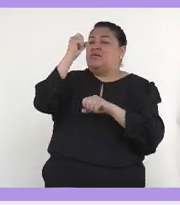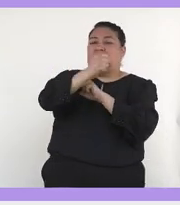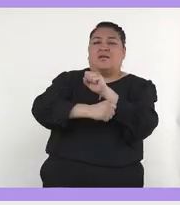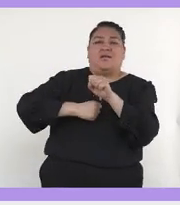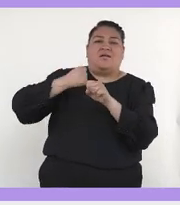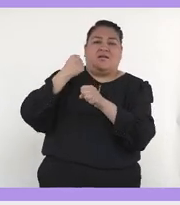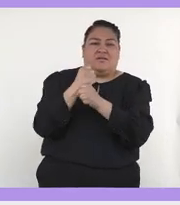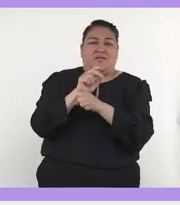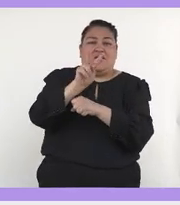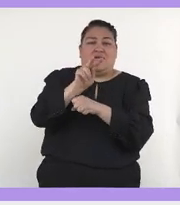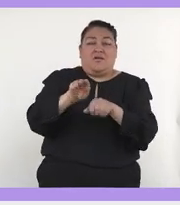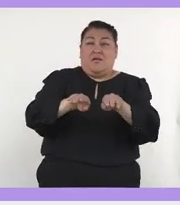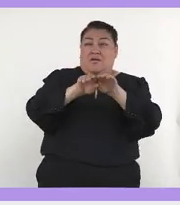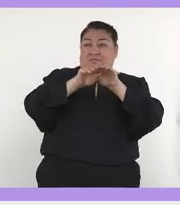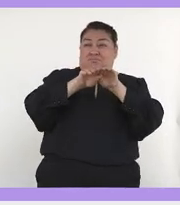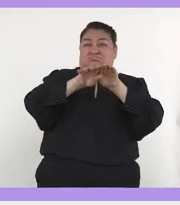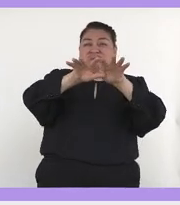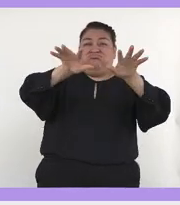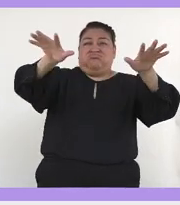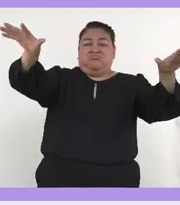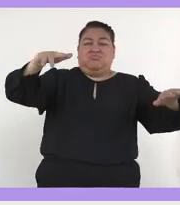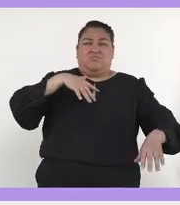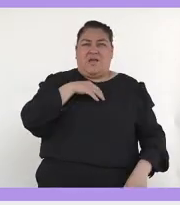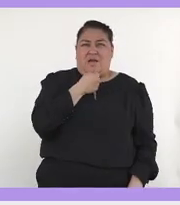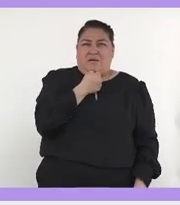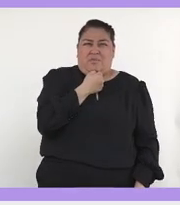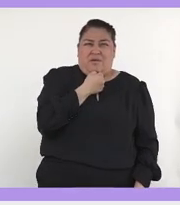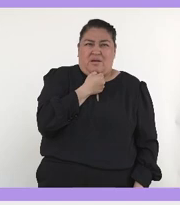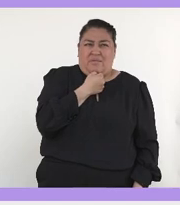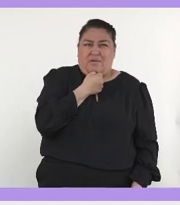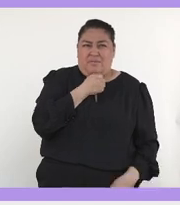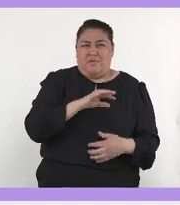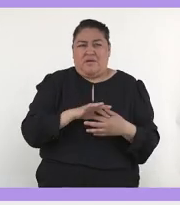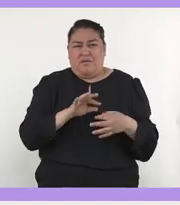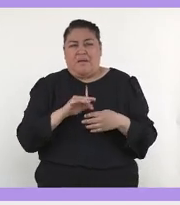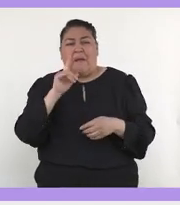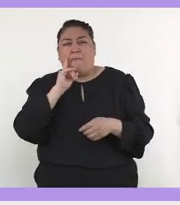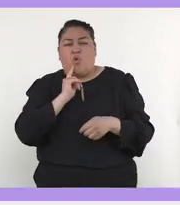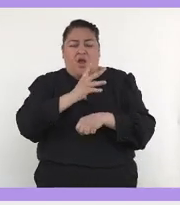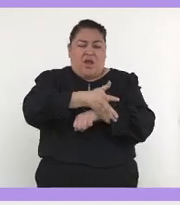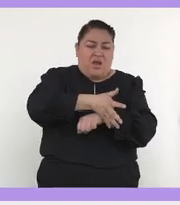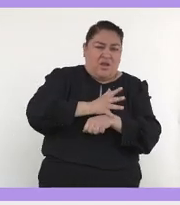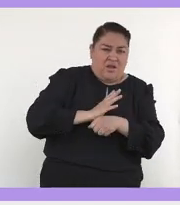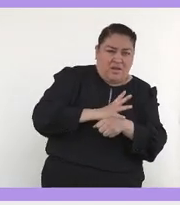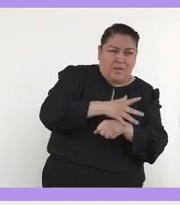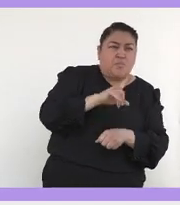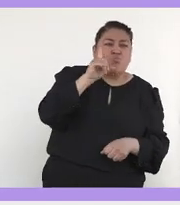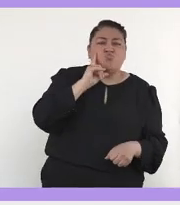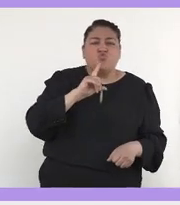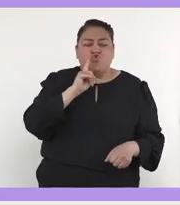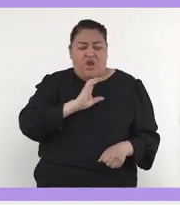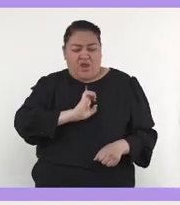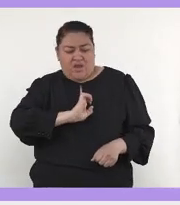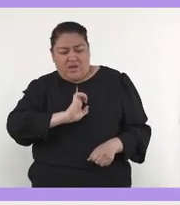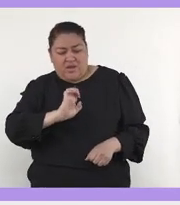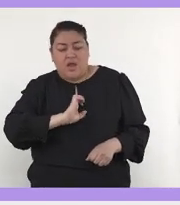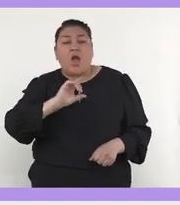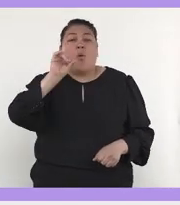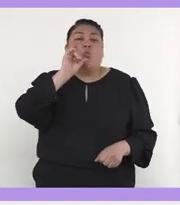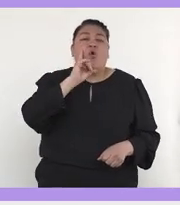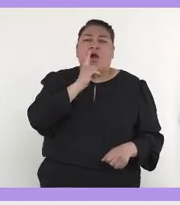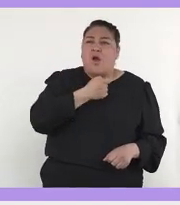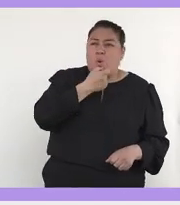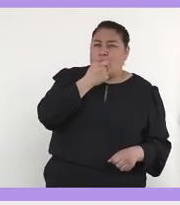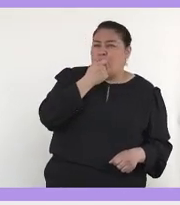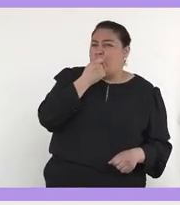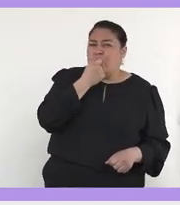en televisión en la que hablara por ejemplo de la portera de la directora técnica de la arbitra